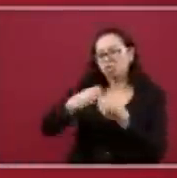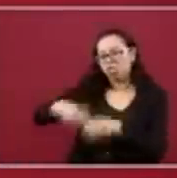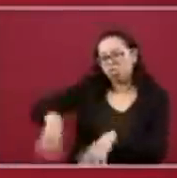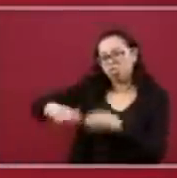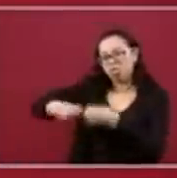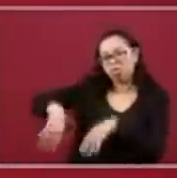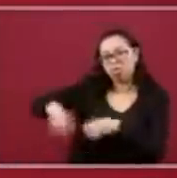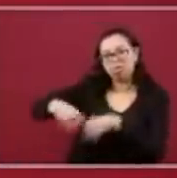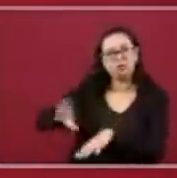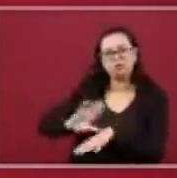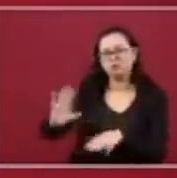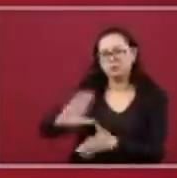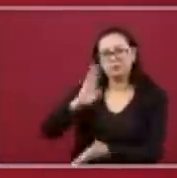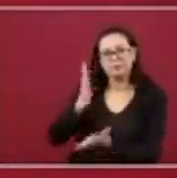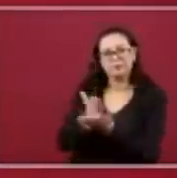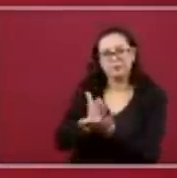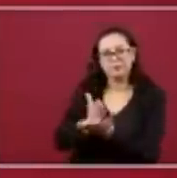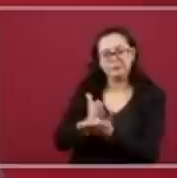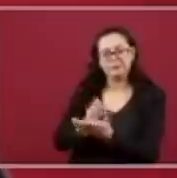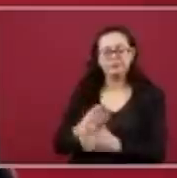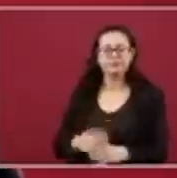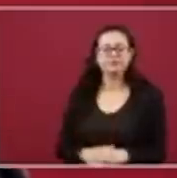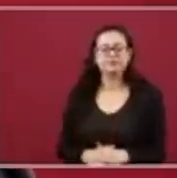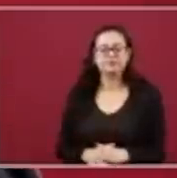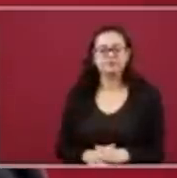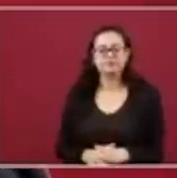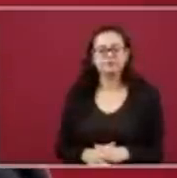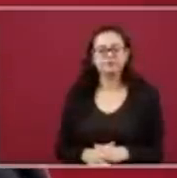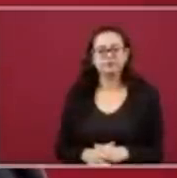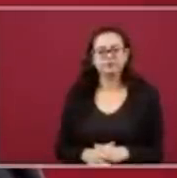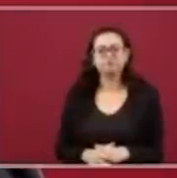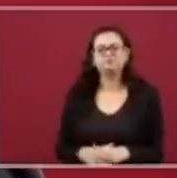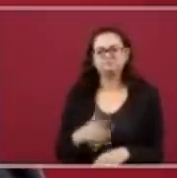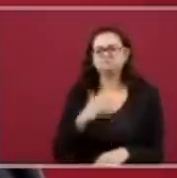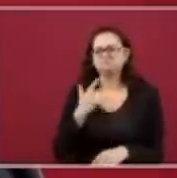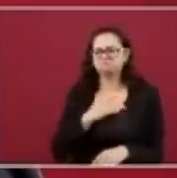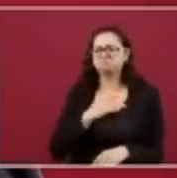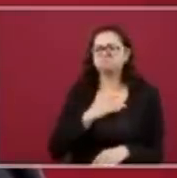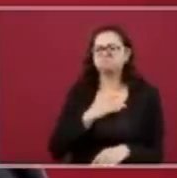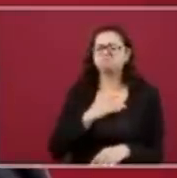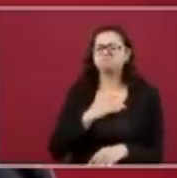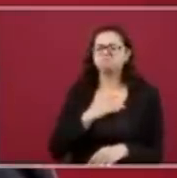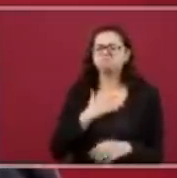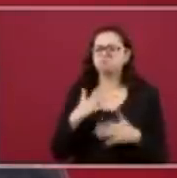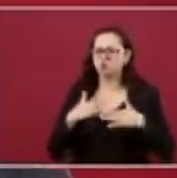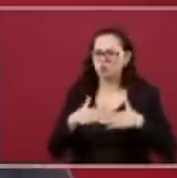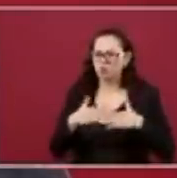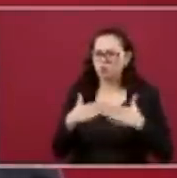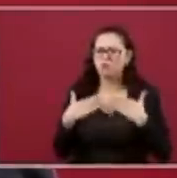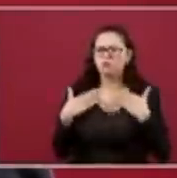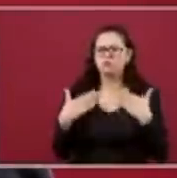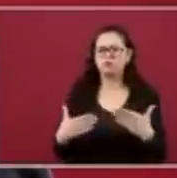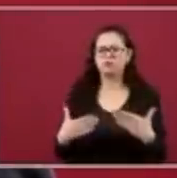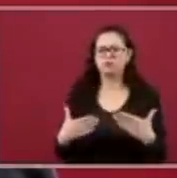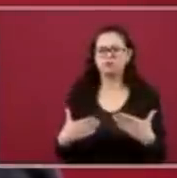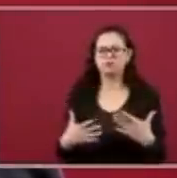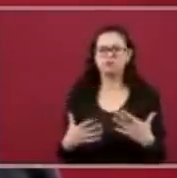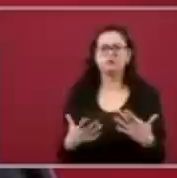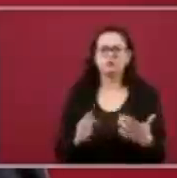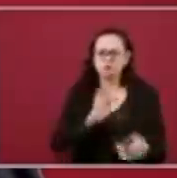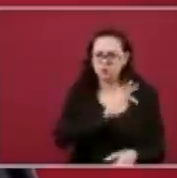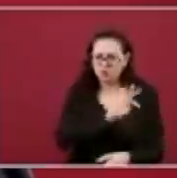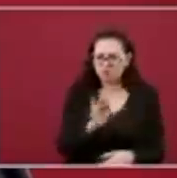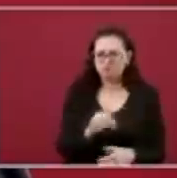Entonces, tengo confianza de que esto nos va a permitir